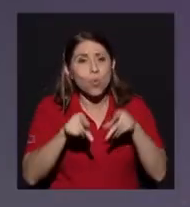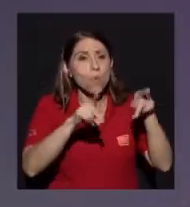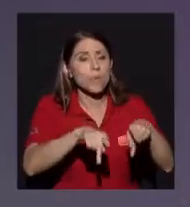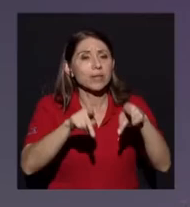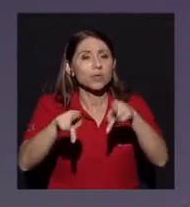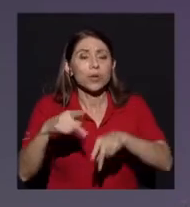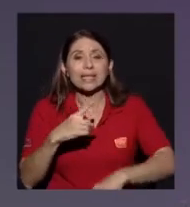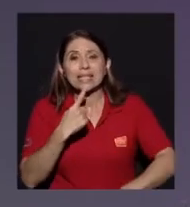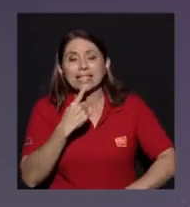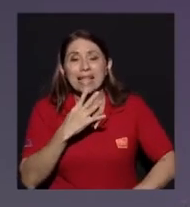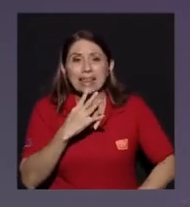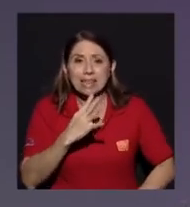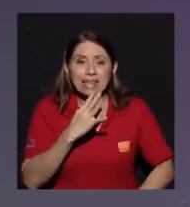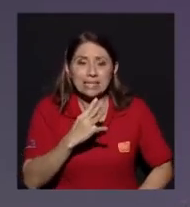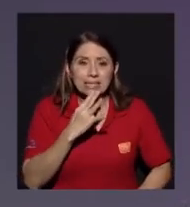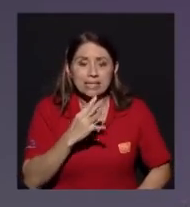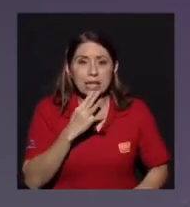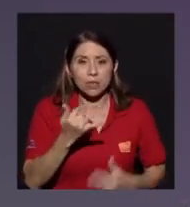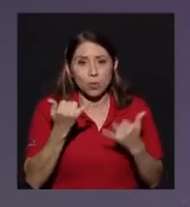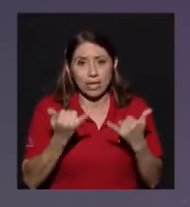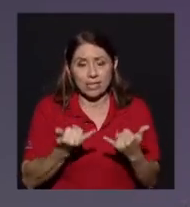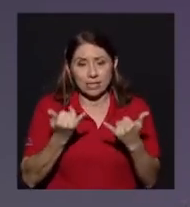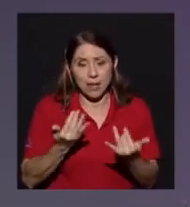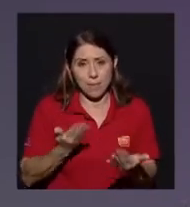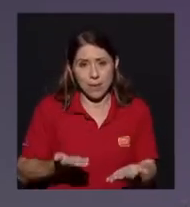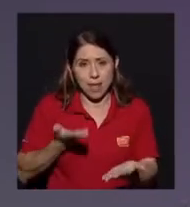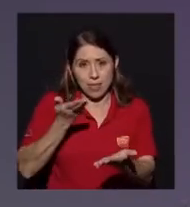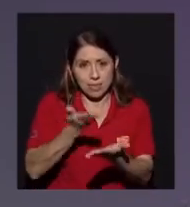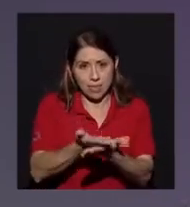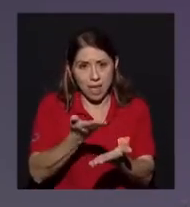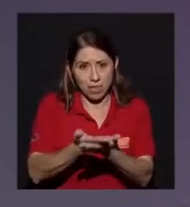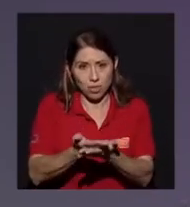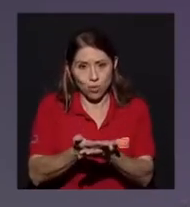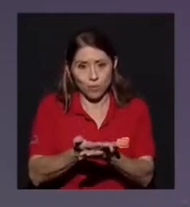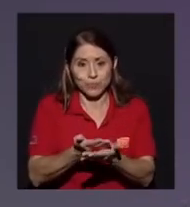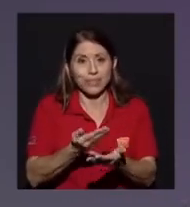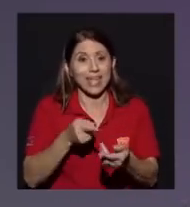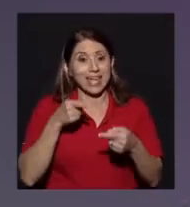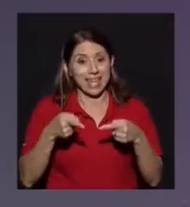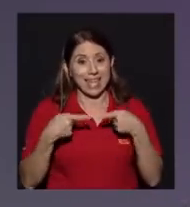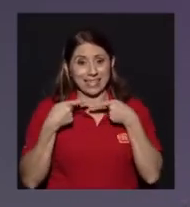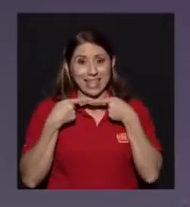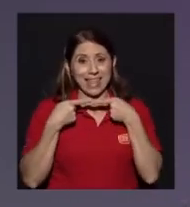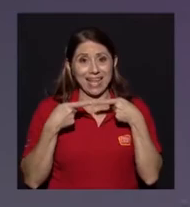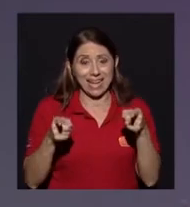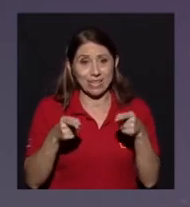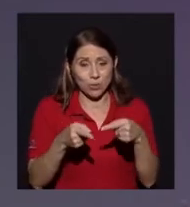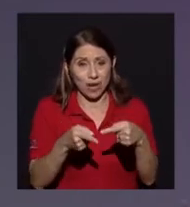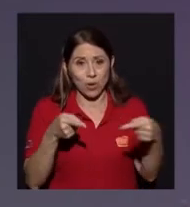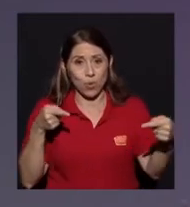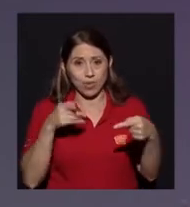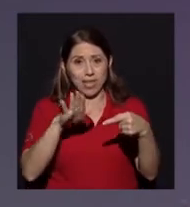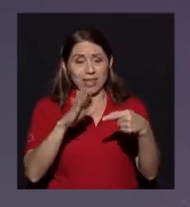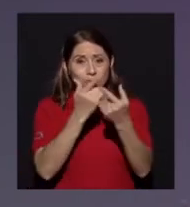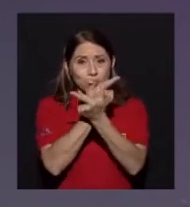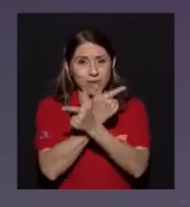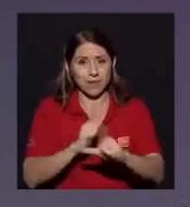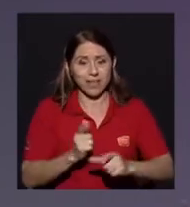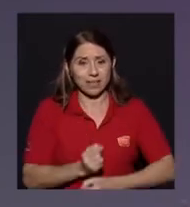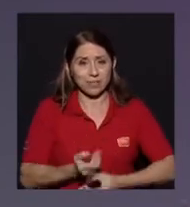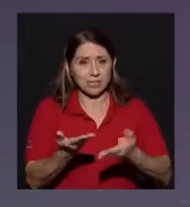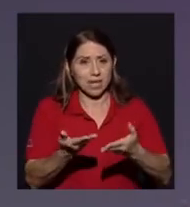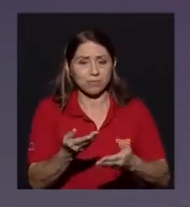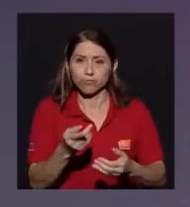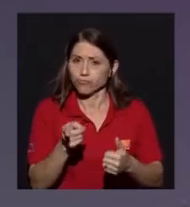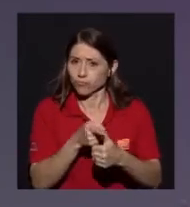que están planteando ahora que ese decreto en contra de su libertad de expresión en primer lugar no es cierto en